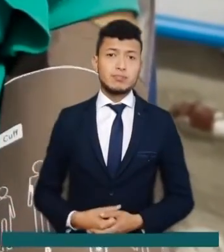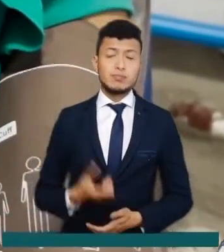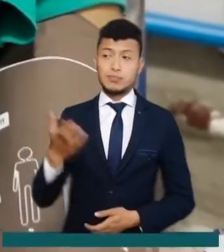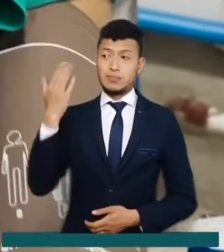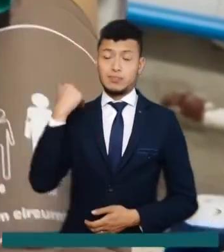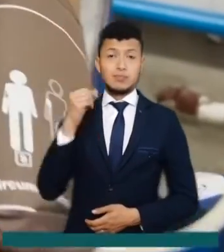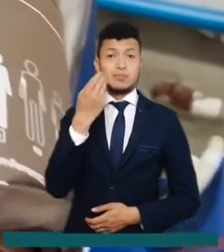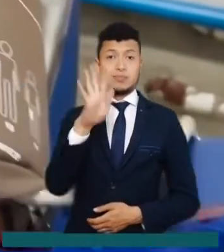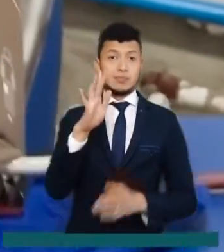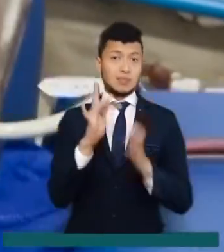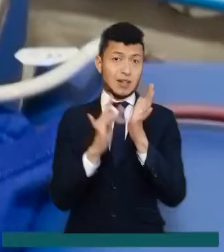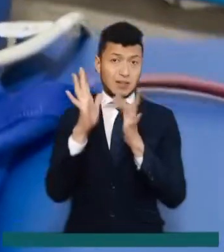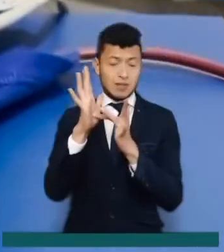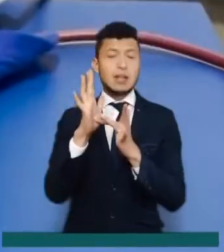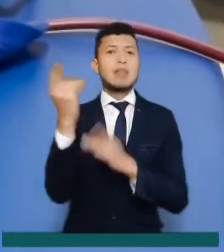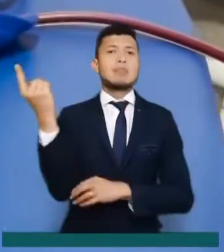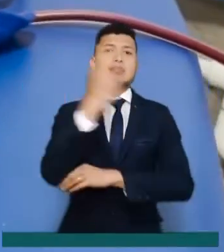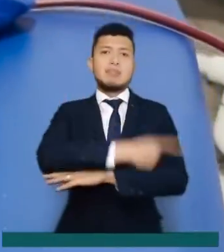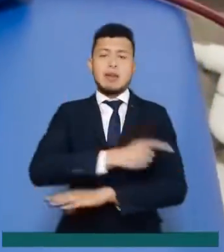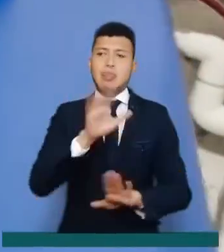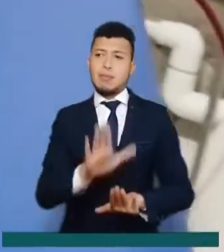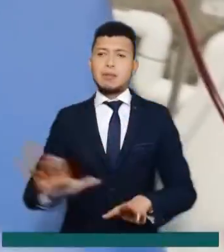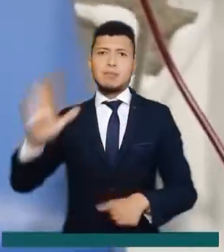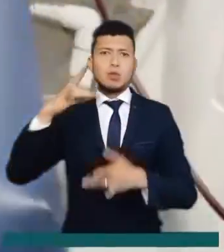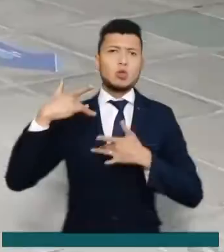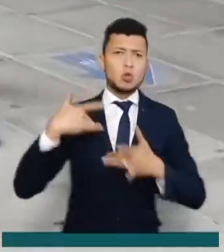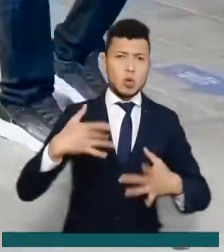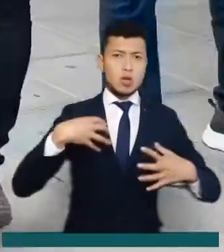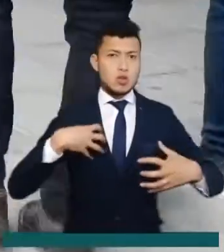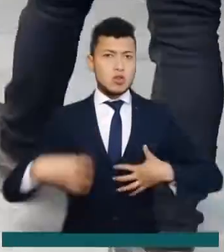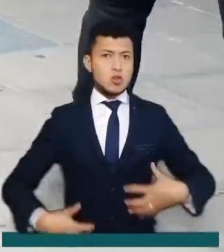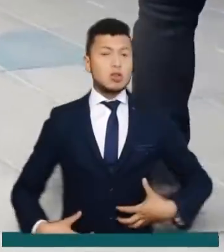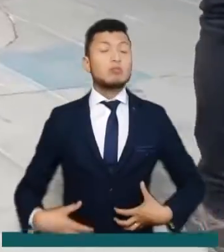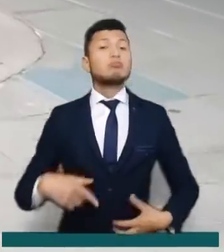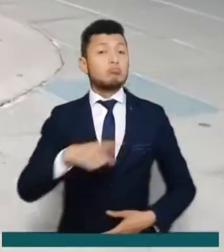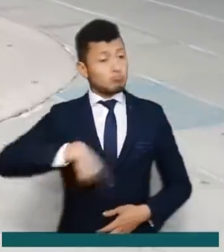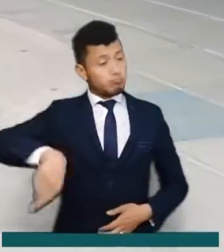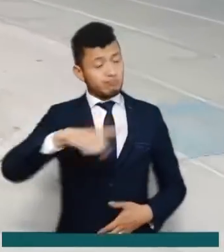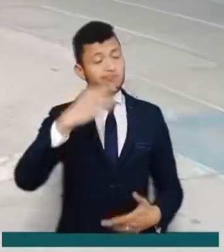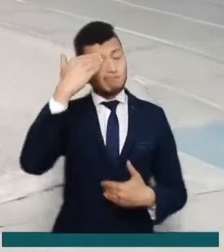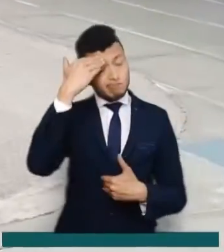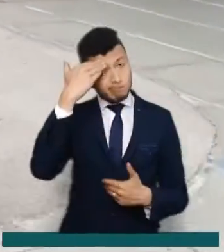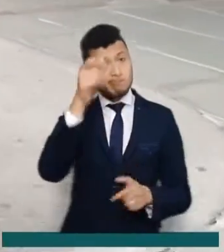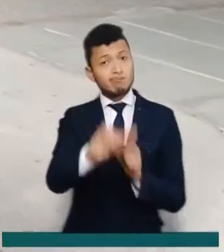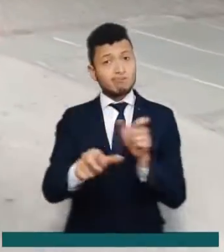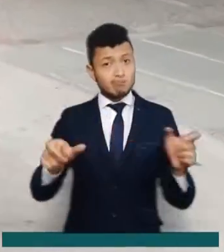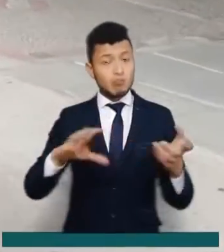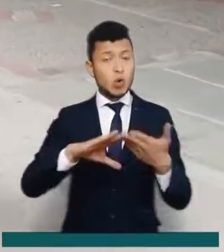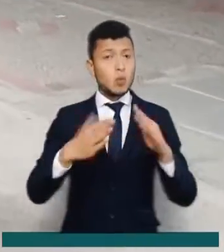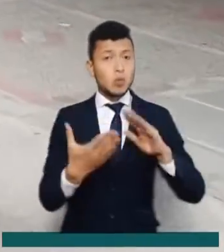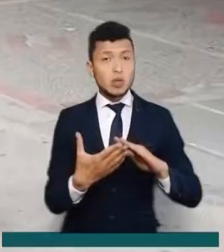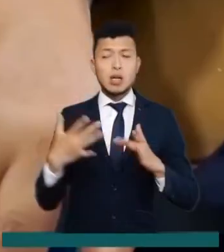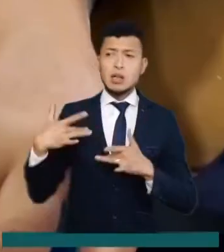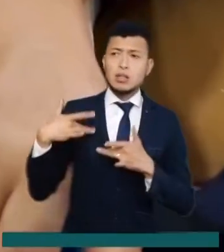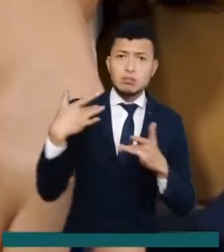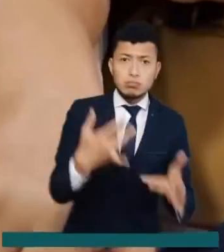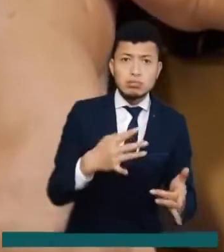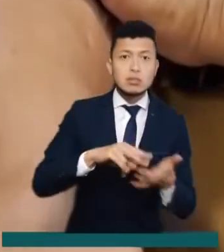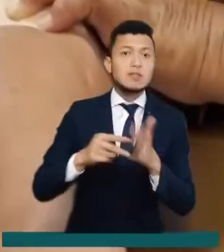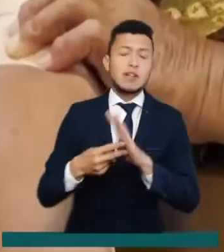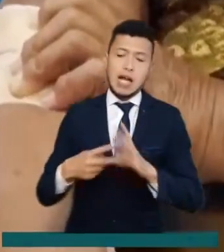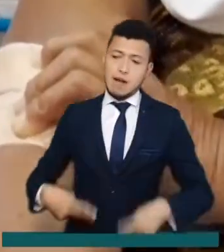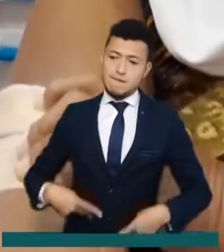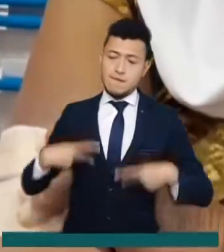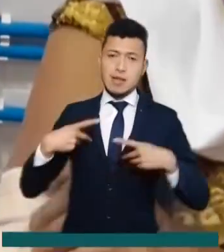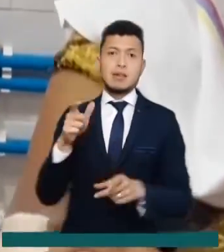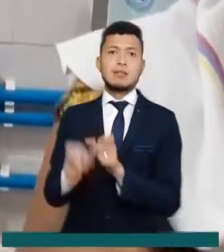de abril se conmemoró el Día Departamental de la Donación de Órganos, con el que se concientizó a la comunidad para que reconociera que el donar es ampliar